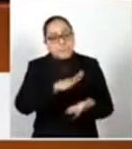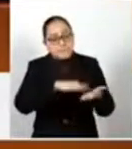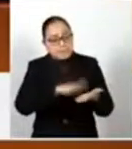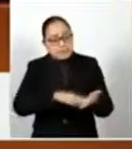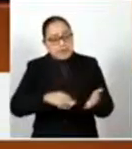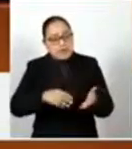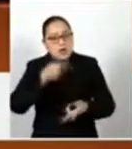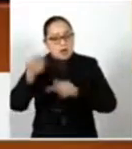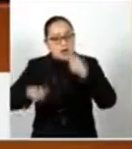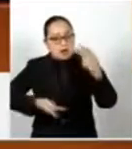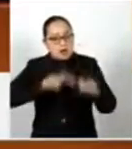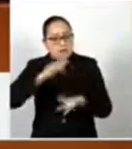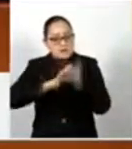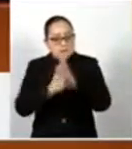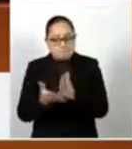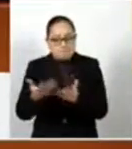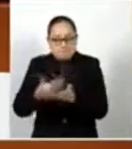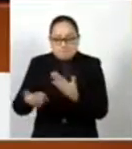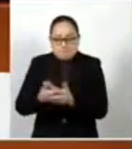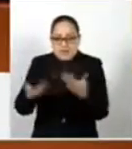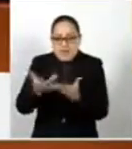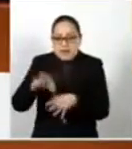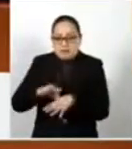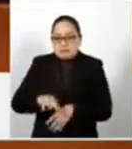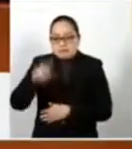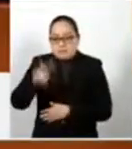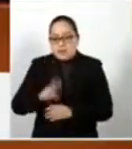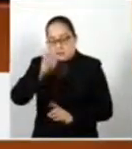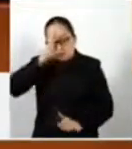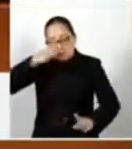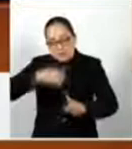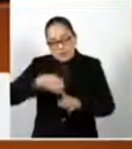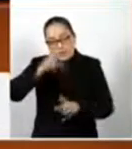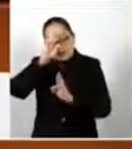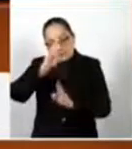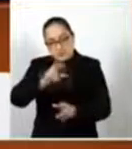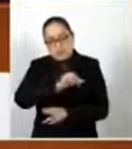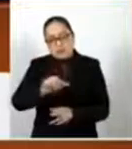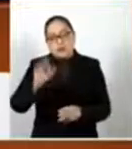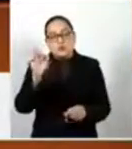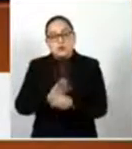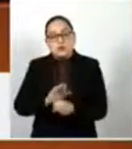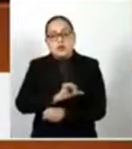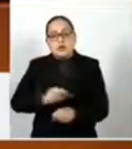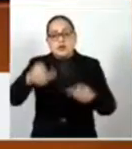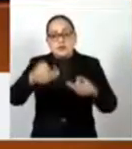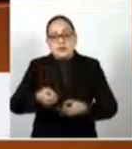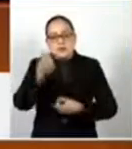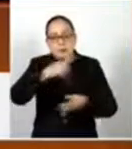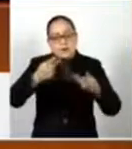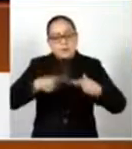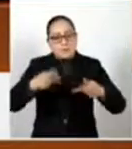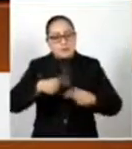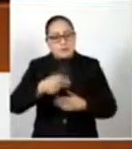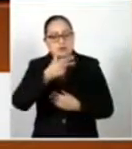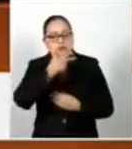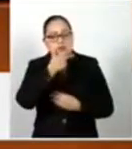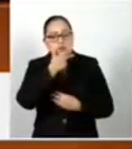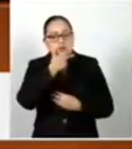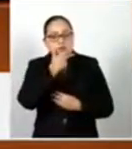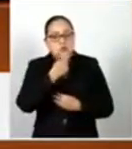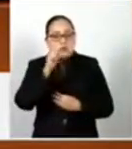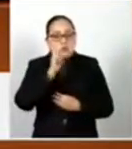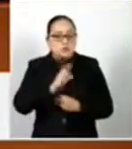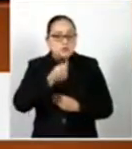y discursos a acciones efectivas, centradas en el respeto y la protección de la dignidad